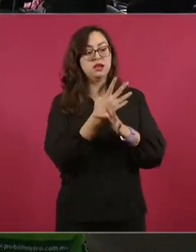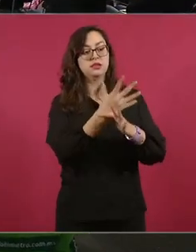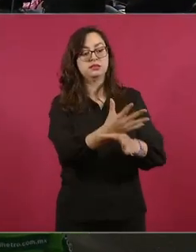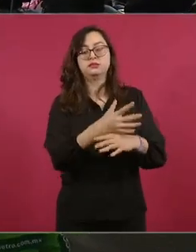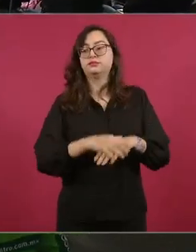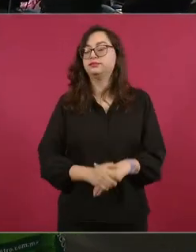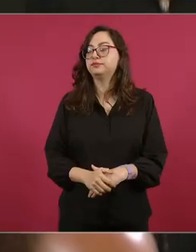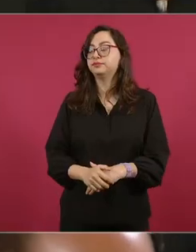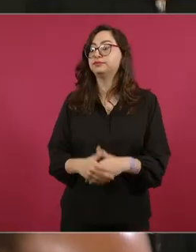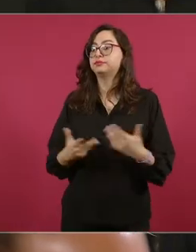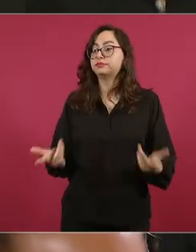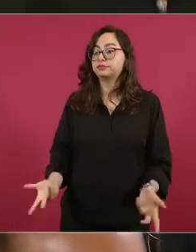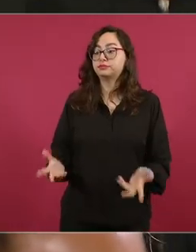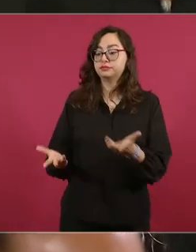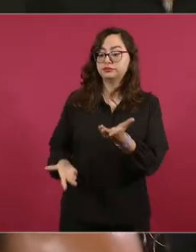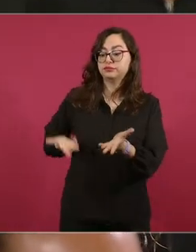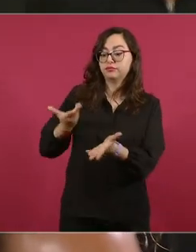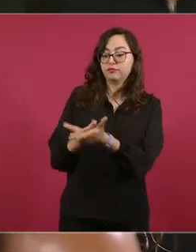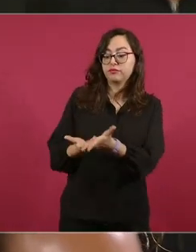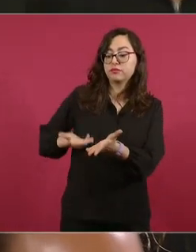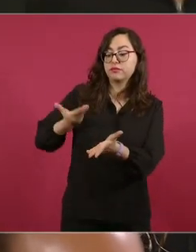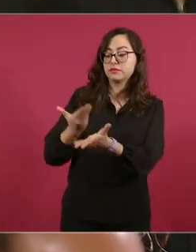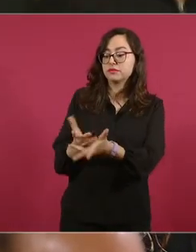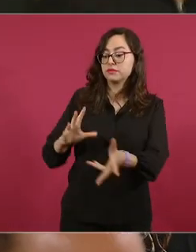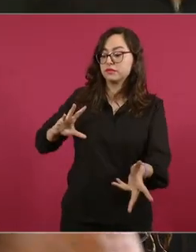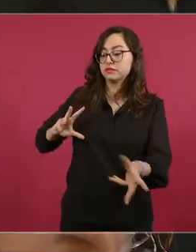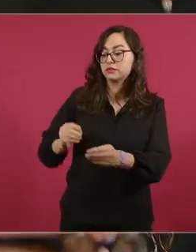del sexenio más lo que ha quedado pendiente.